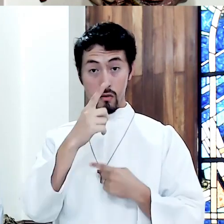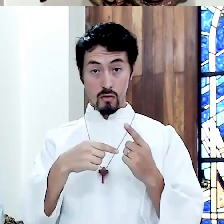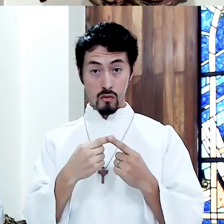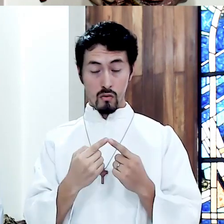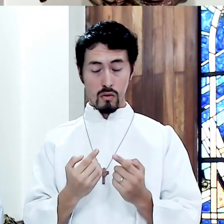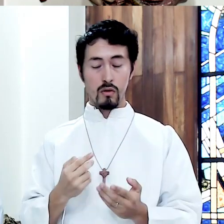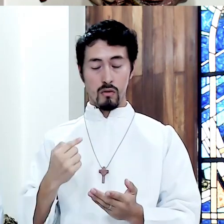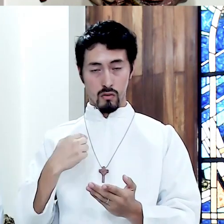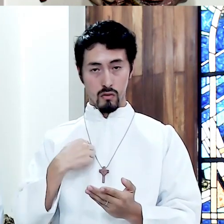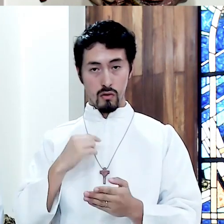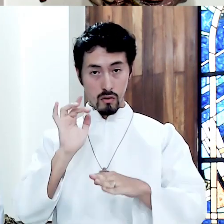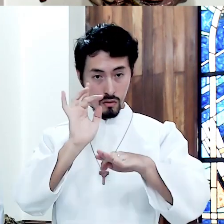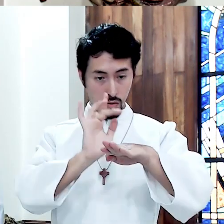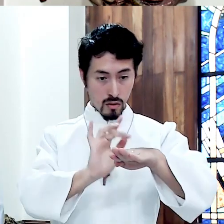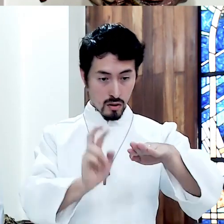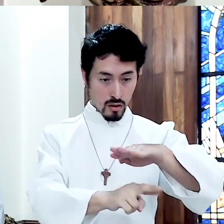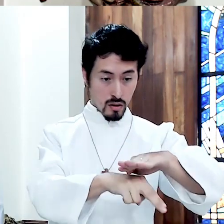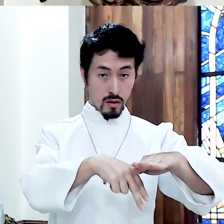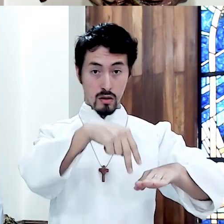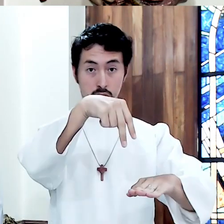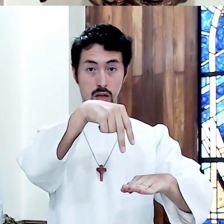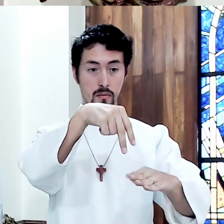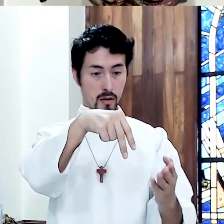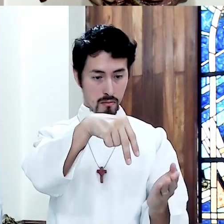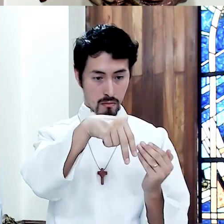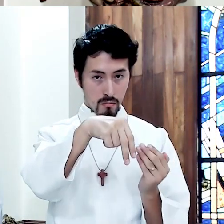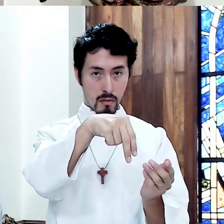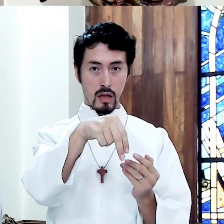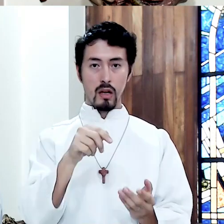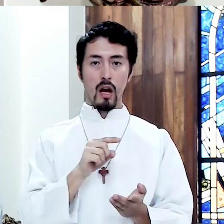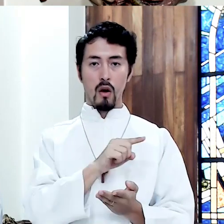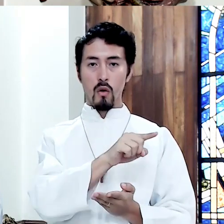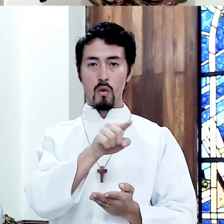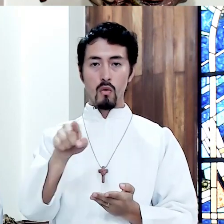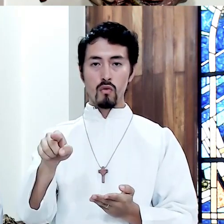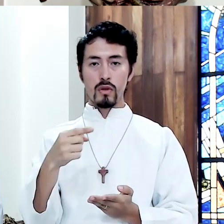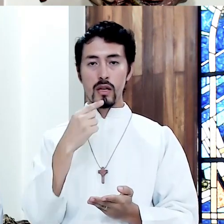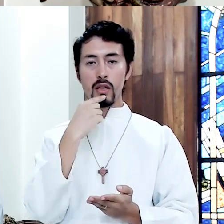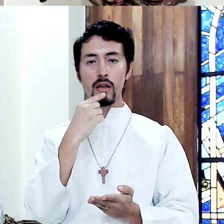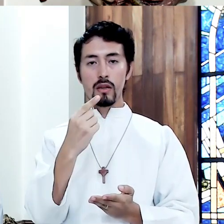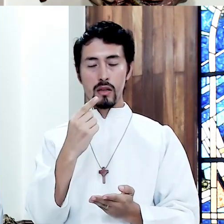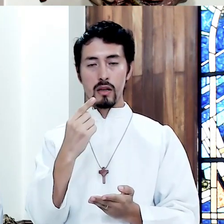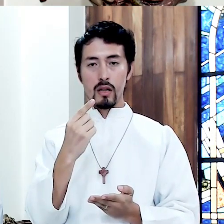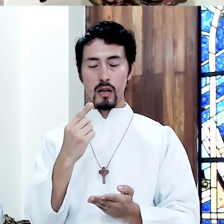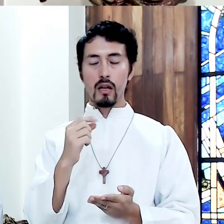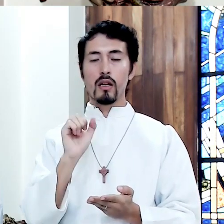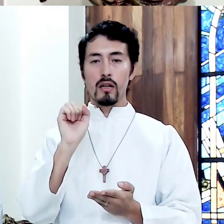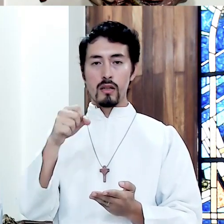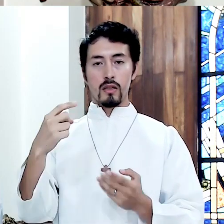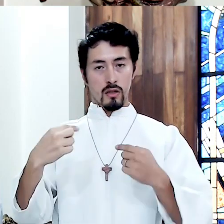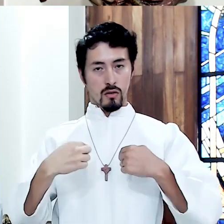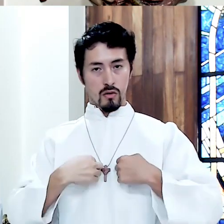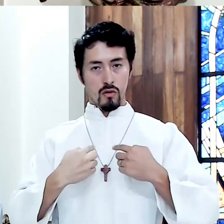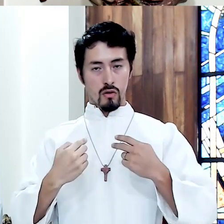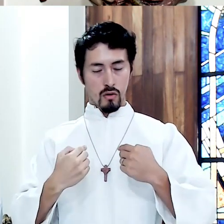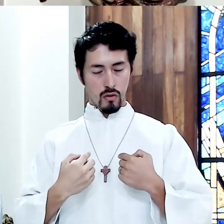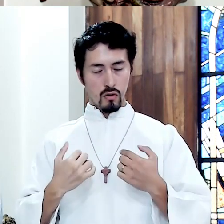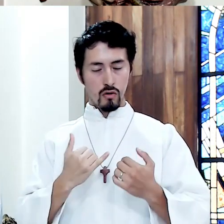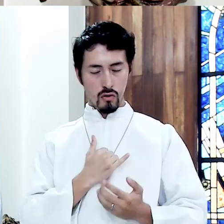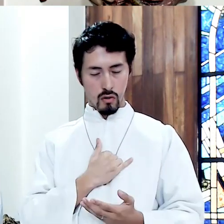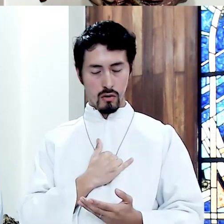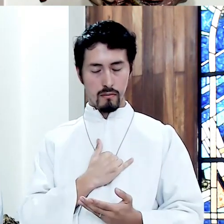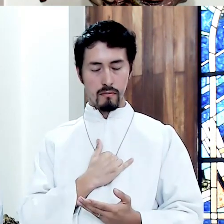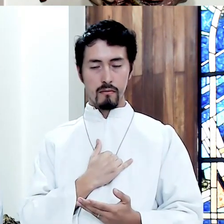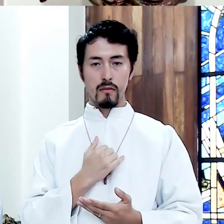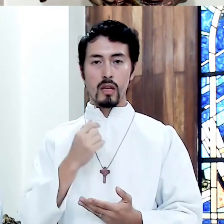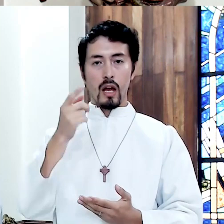y los saque de ellos, pueblo mío, ustedes dirán que yo soy el Señor.